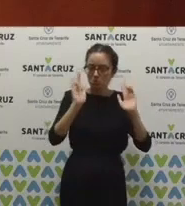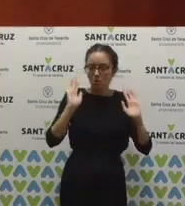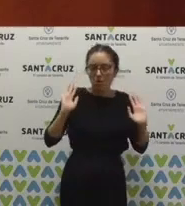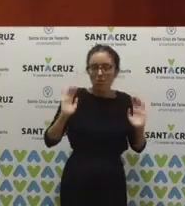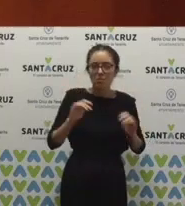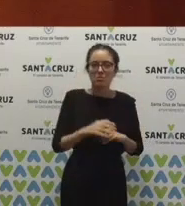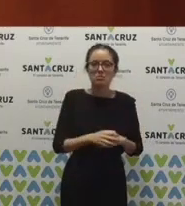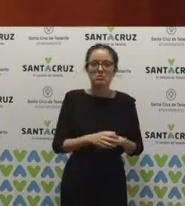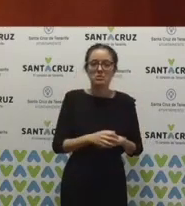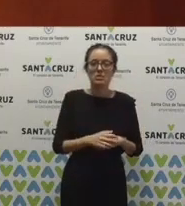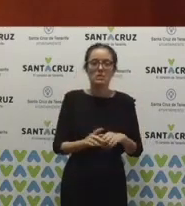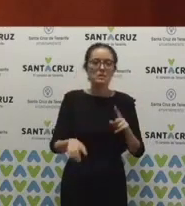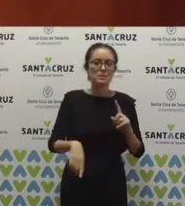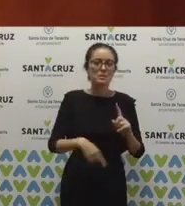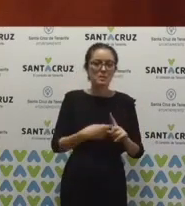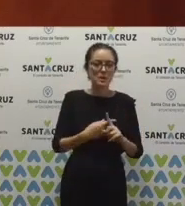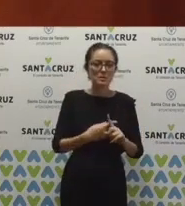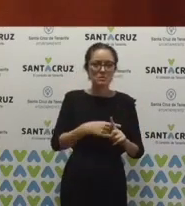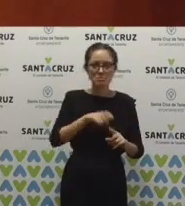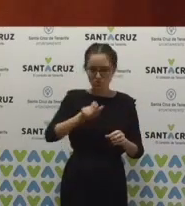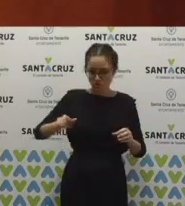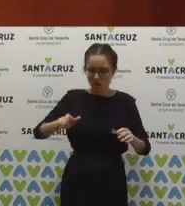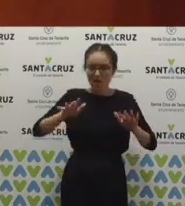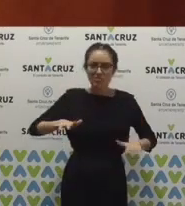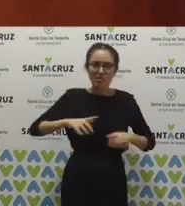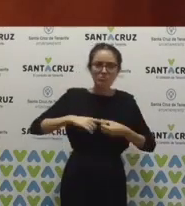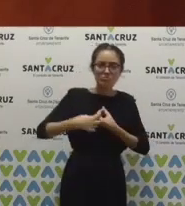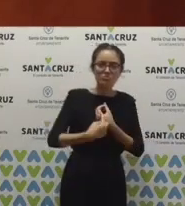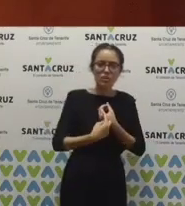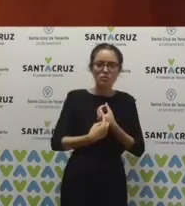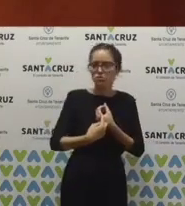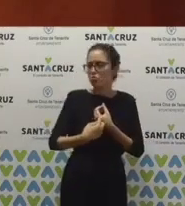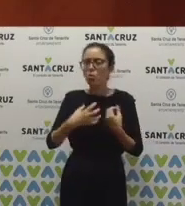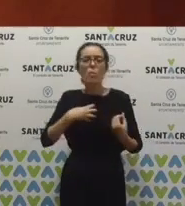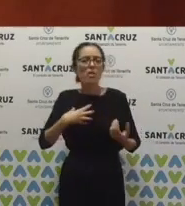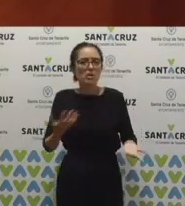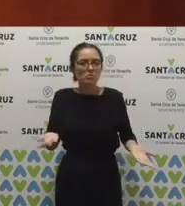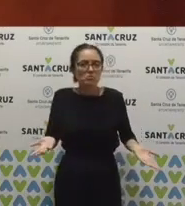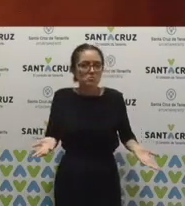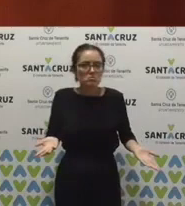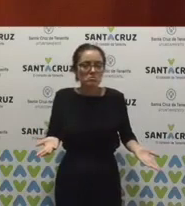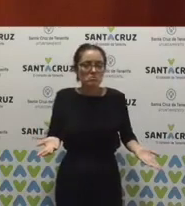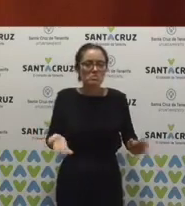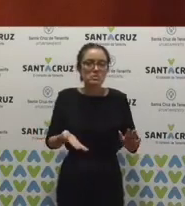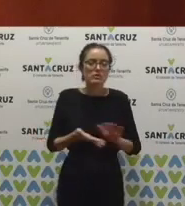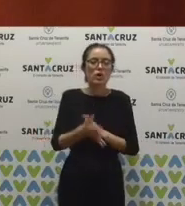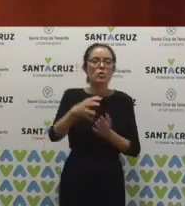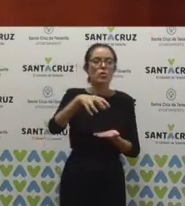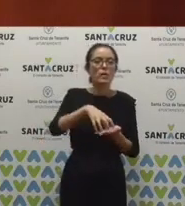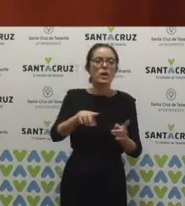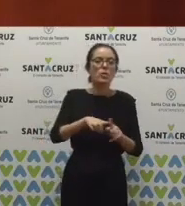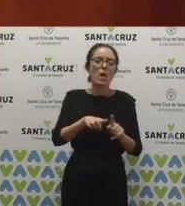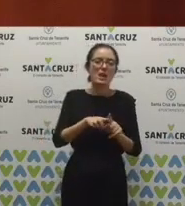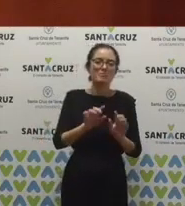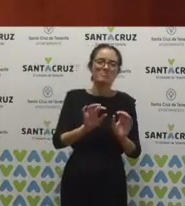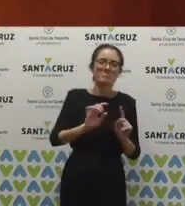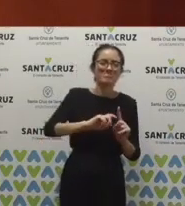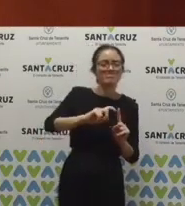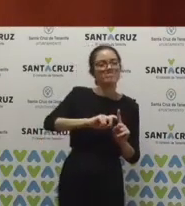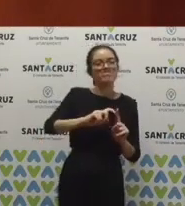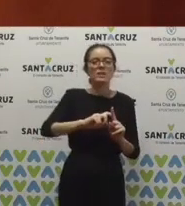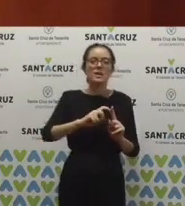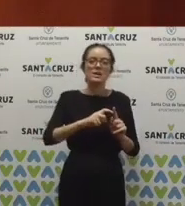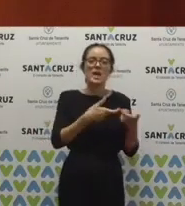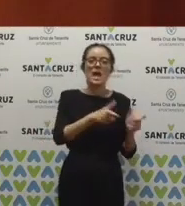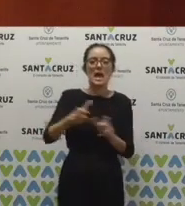dicho que no deben estar los que están lo que he dicho es que es un órgano que tiene un sesgo clasista y que es un órgano que tiene que